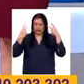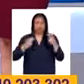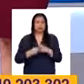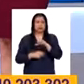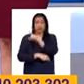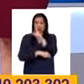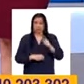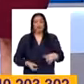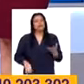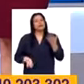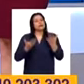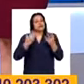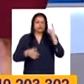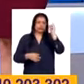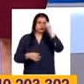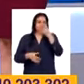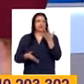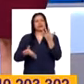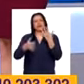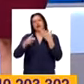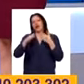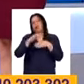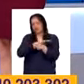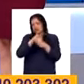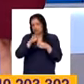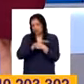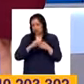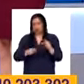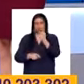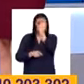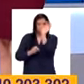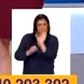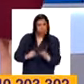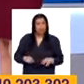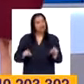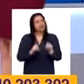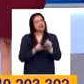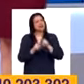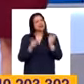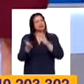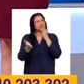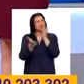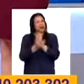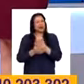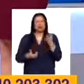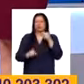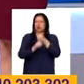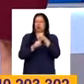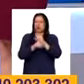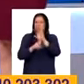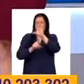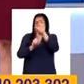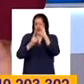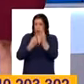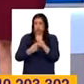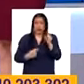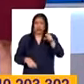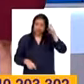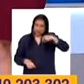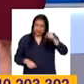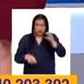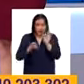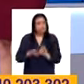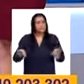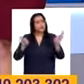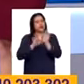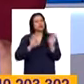acceso probablemente por la geografía de nuestro país, pero sin duda también la idiosincrasia, y aquí surge la necesidad importante de que